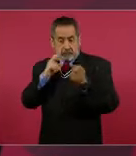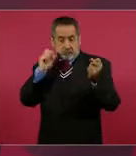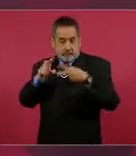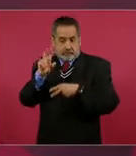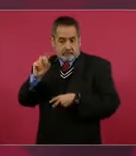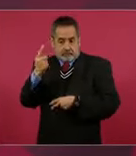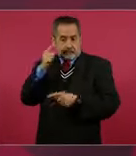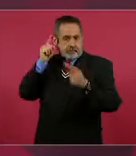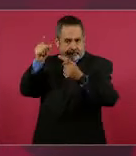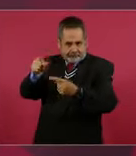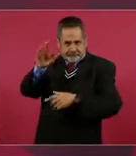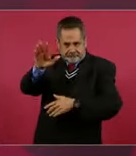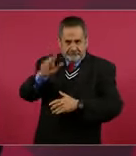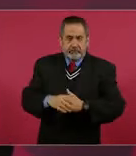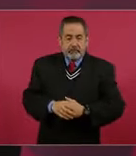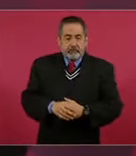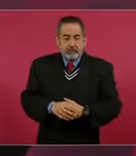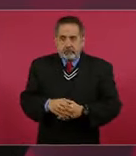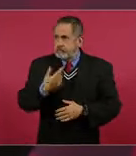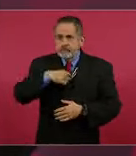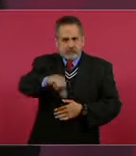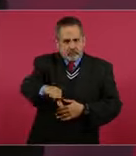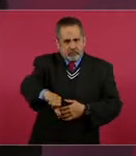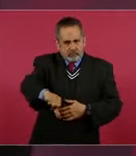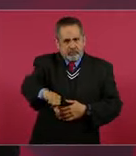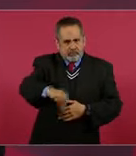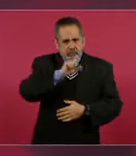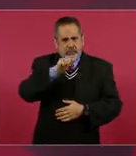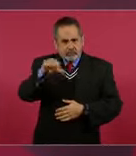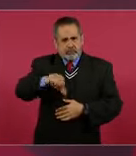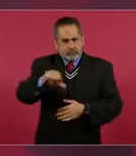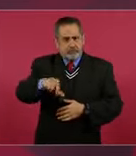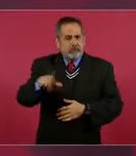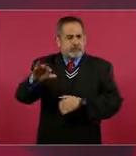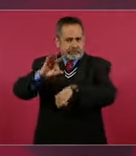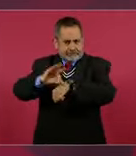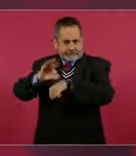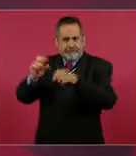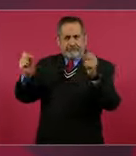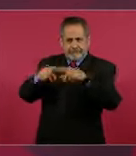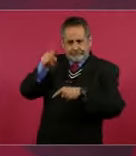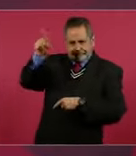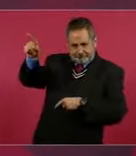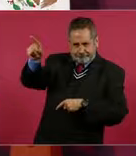31. Ah, no, hoy también en la farmacia.